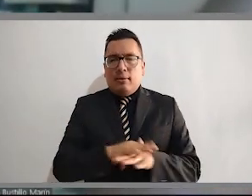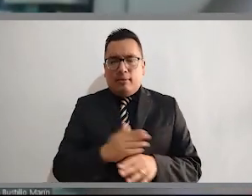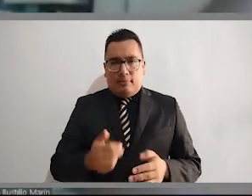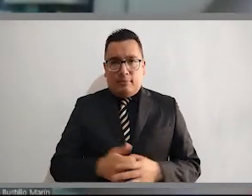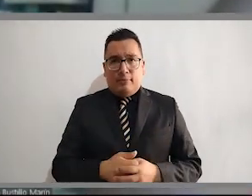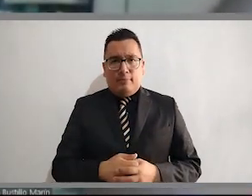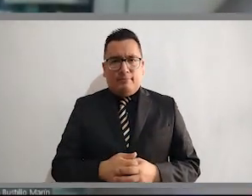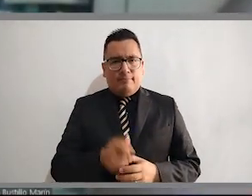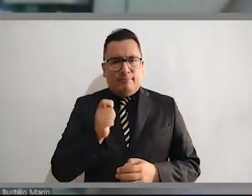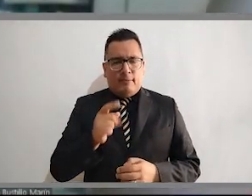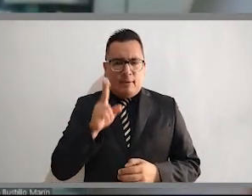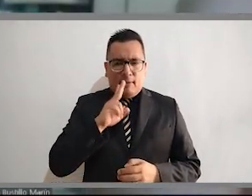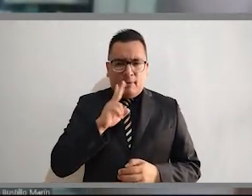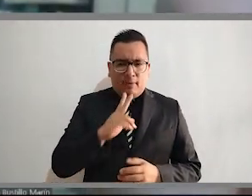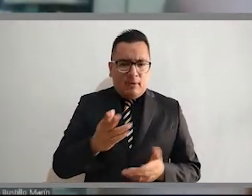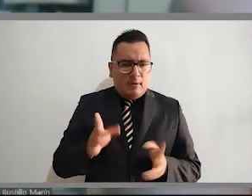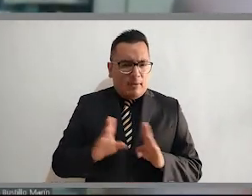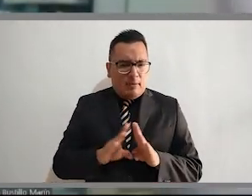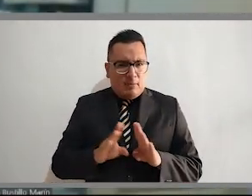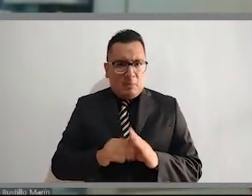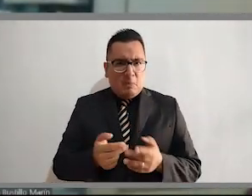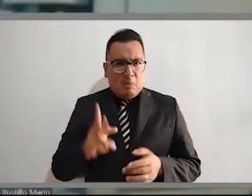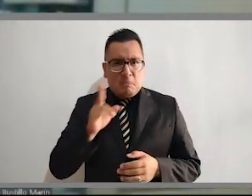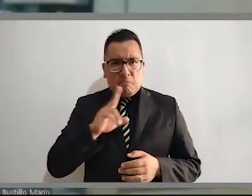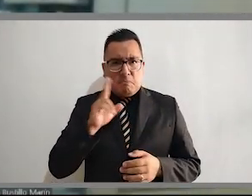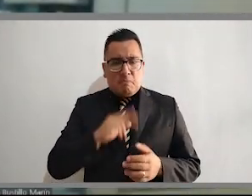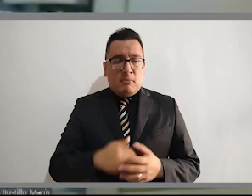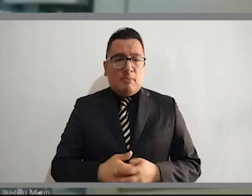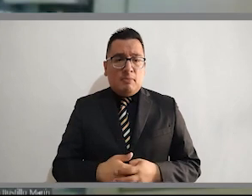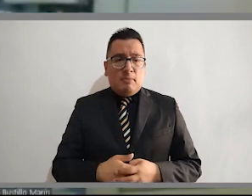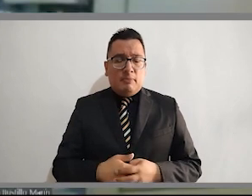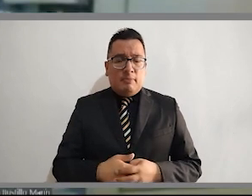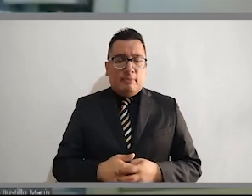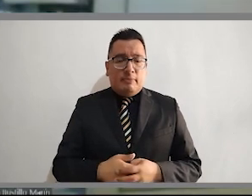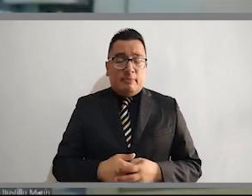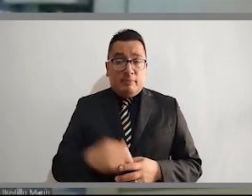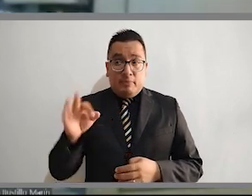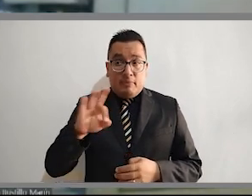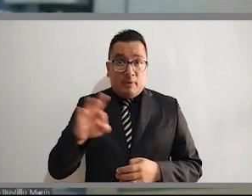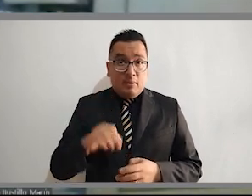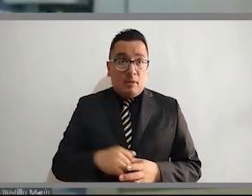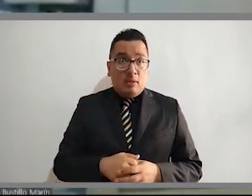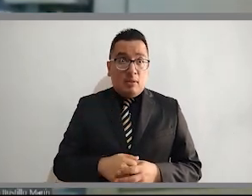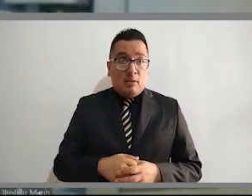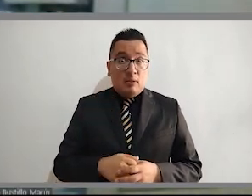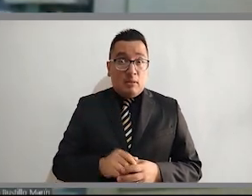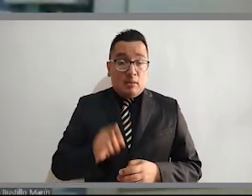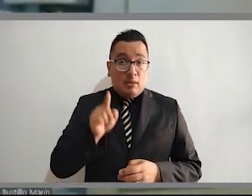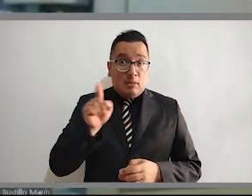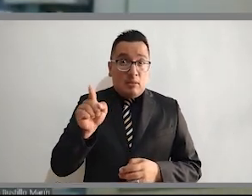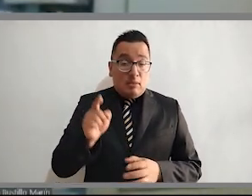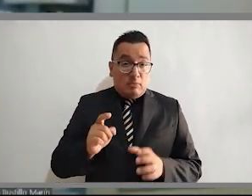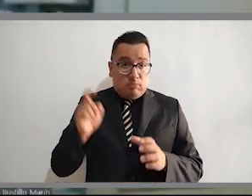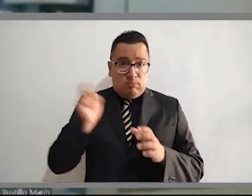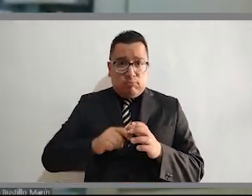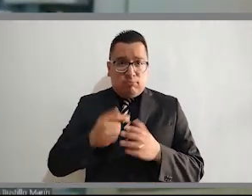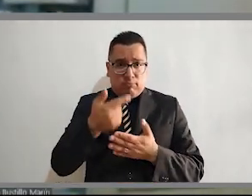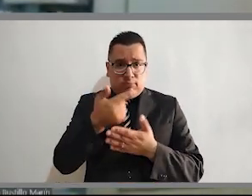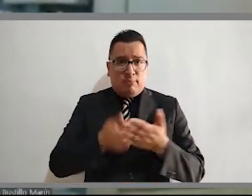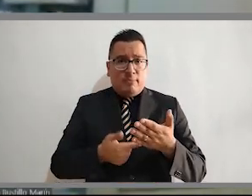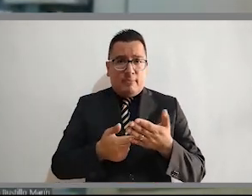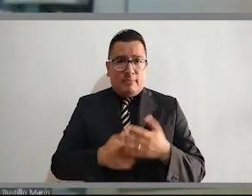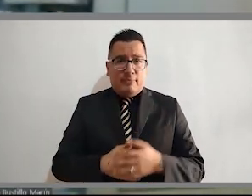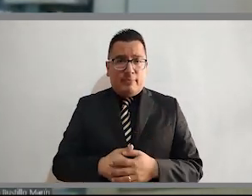dices, híjole, ¿cómo está? Vamos a ver. Cuando a ti te registran en